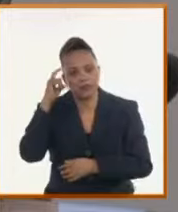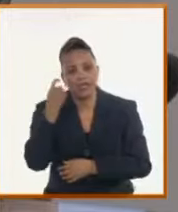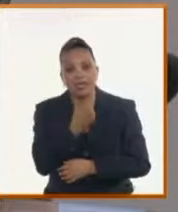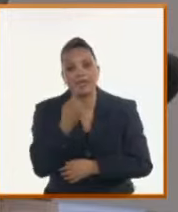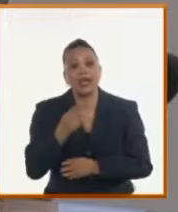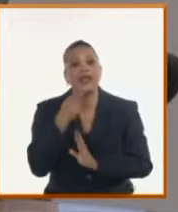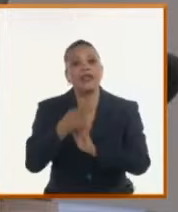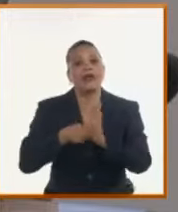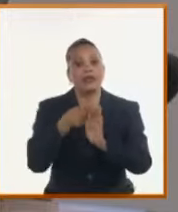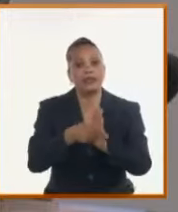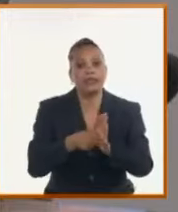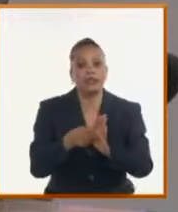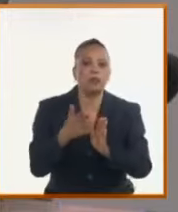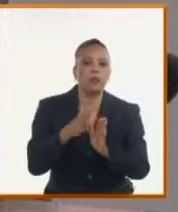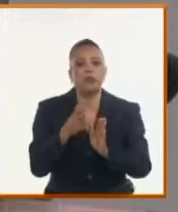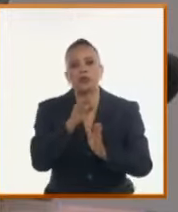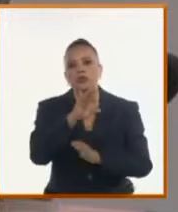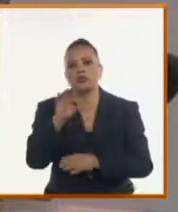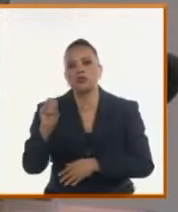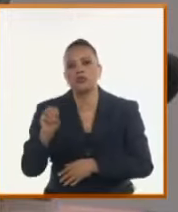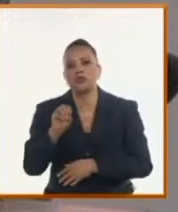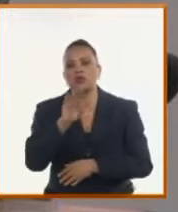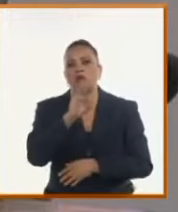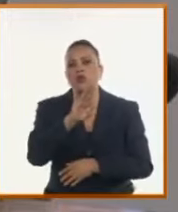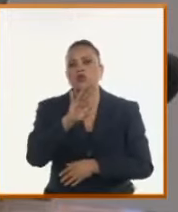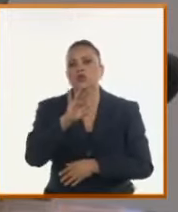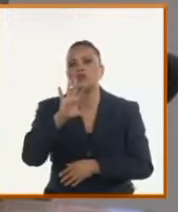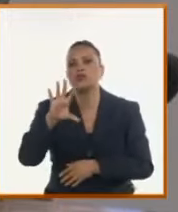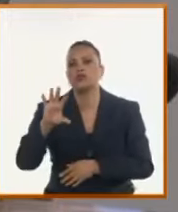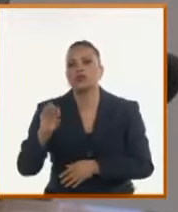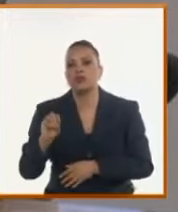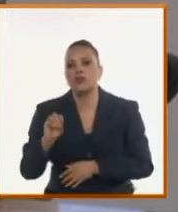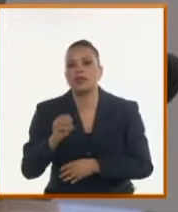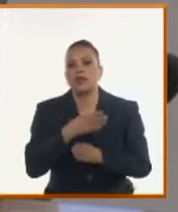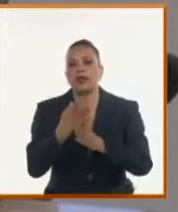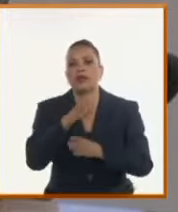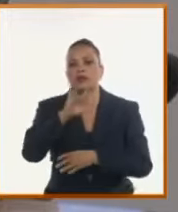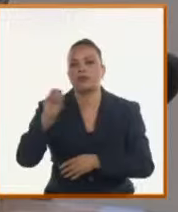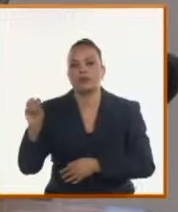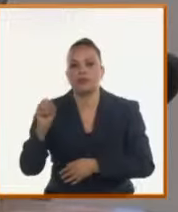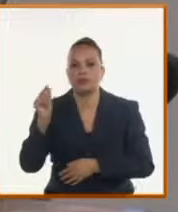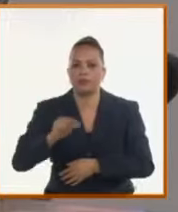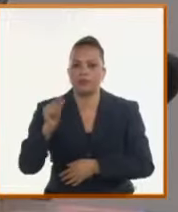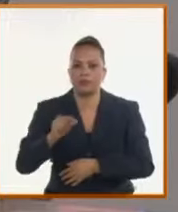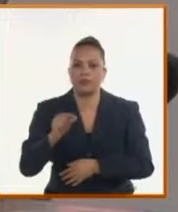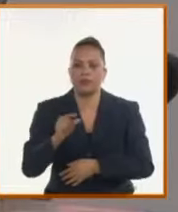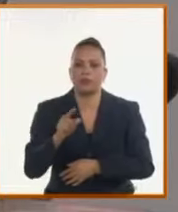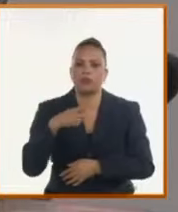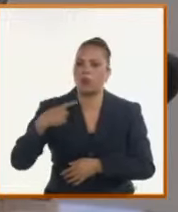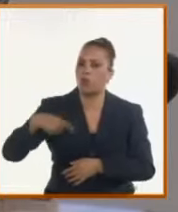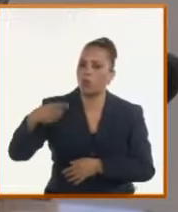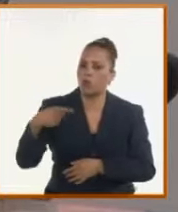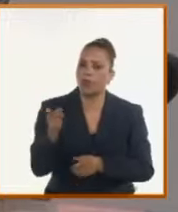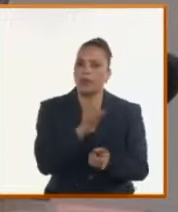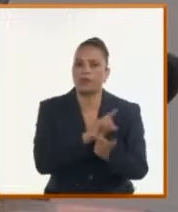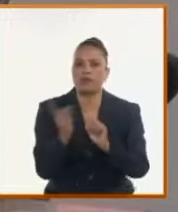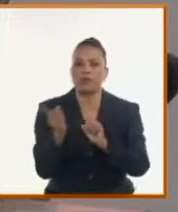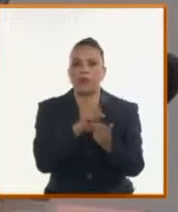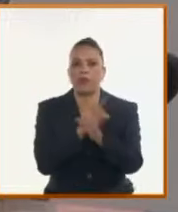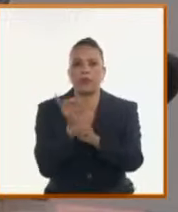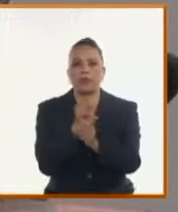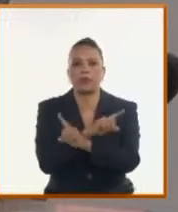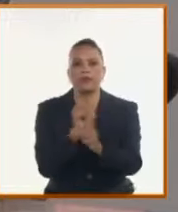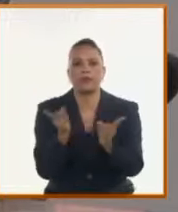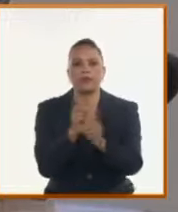tren Como promedio son 8 850 a 300 pasajeros que se transportan diario que estamos hablando que que estamos